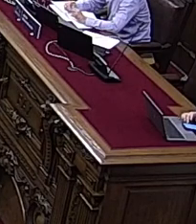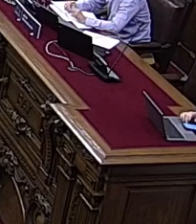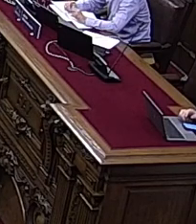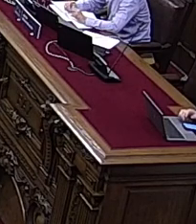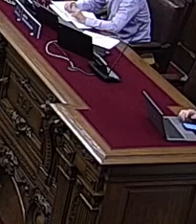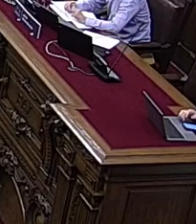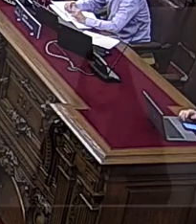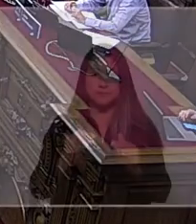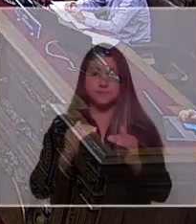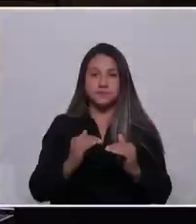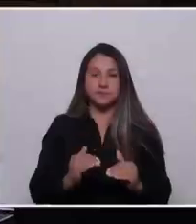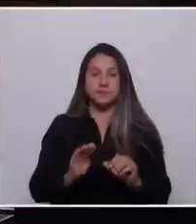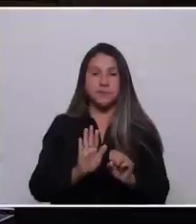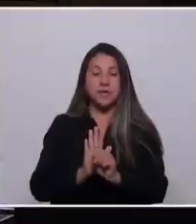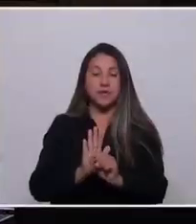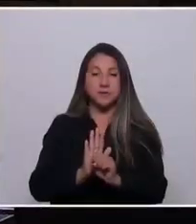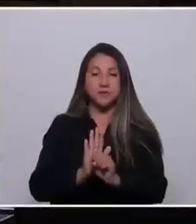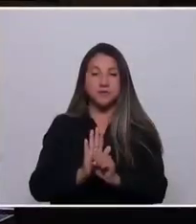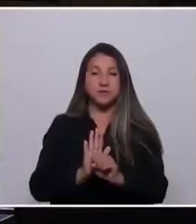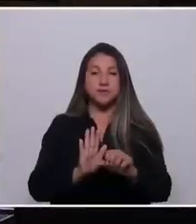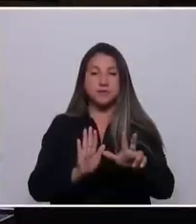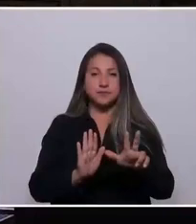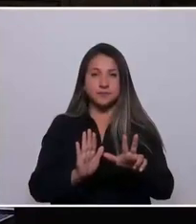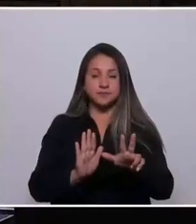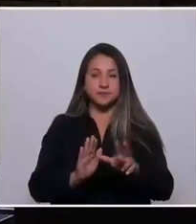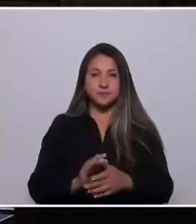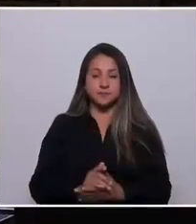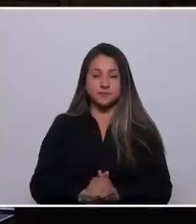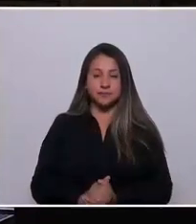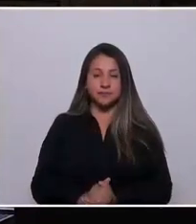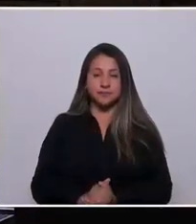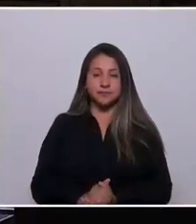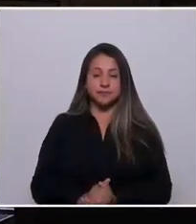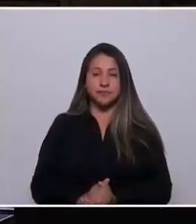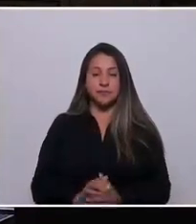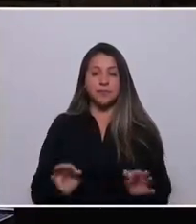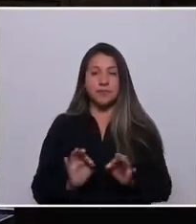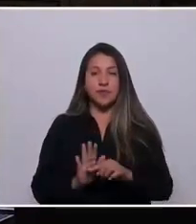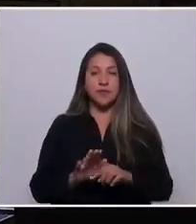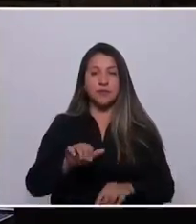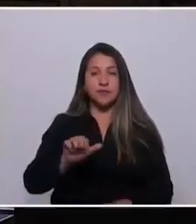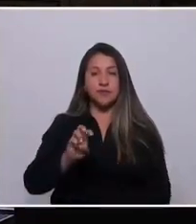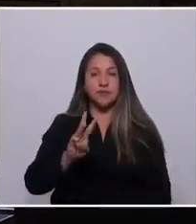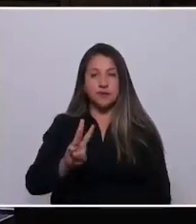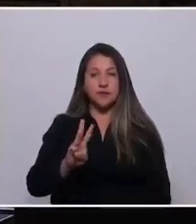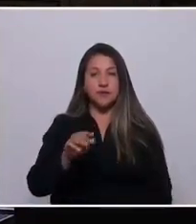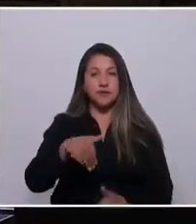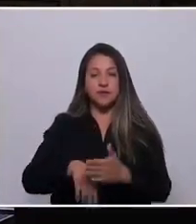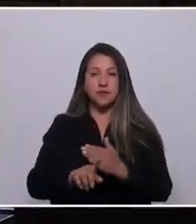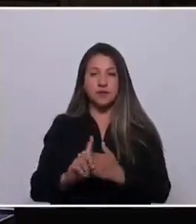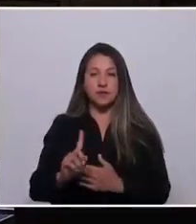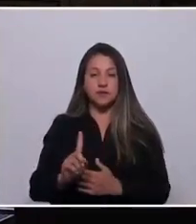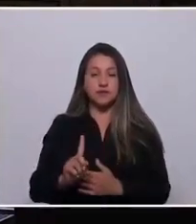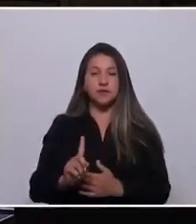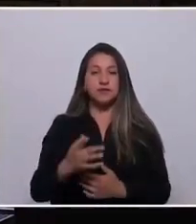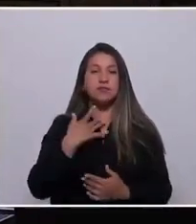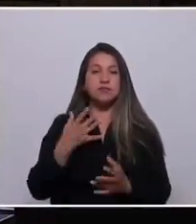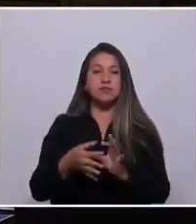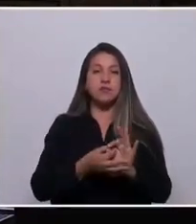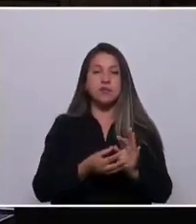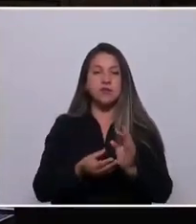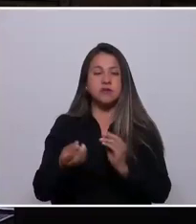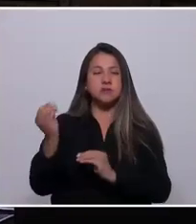Pasamos al artículo 8. La indicación 63 no se vota por estar mal